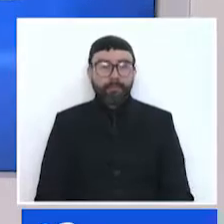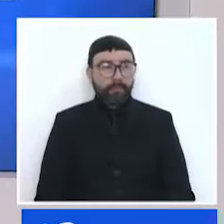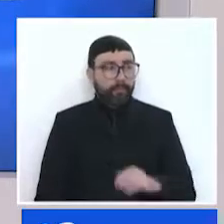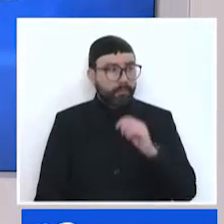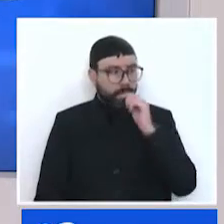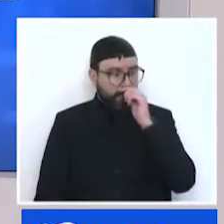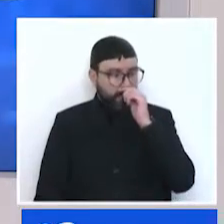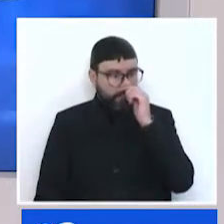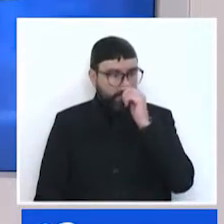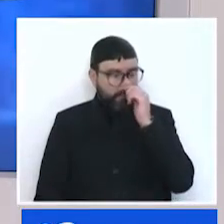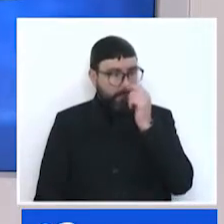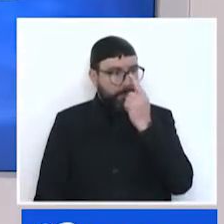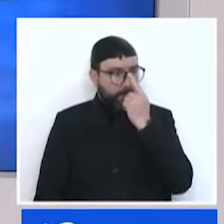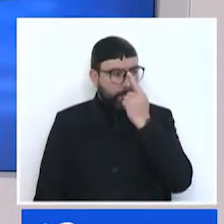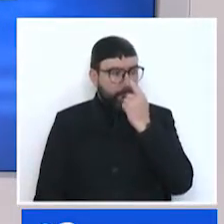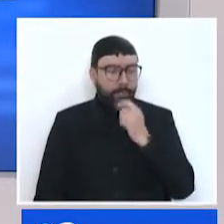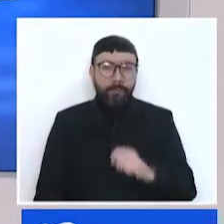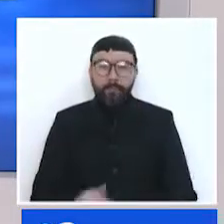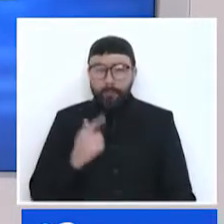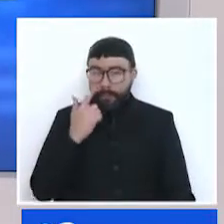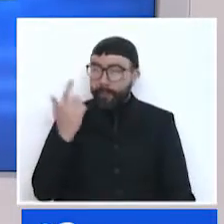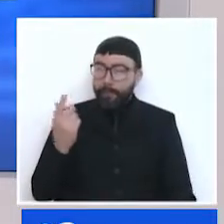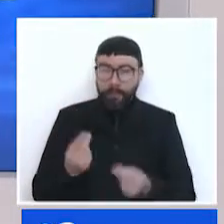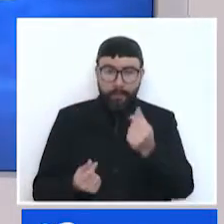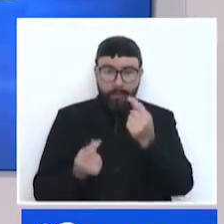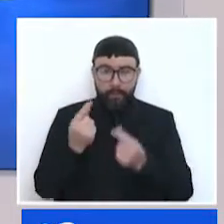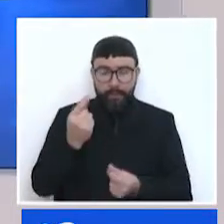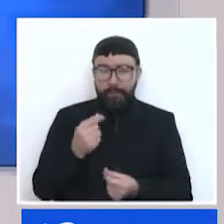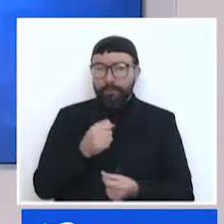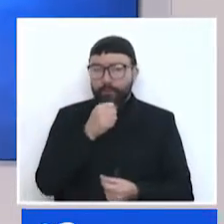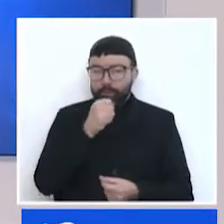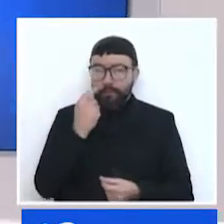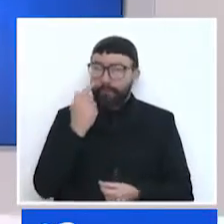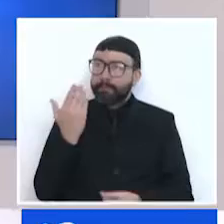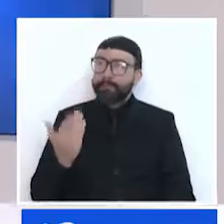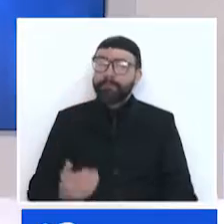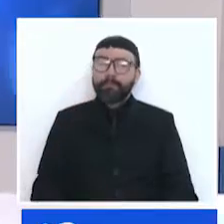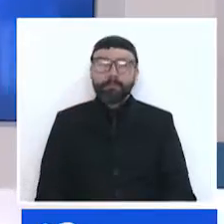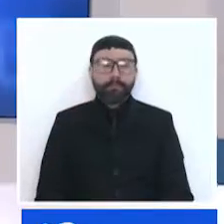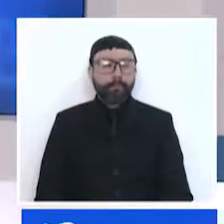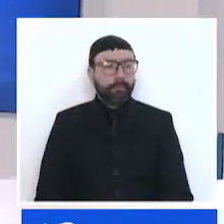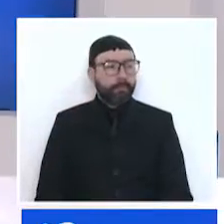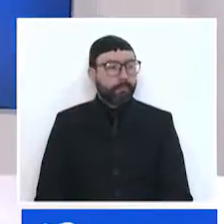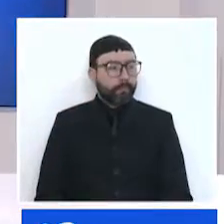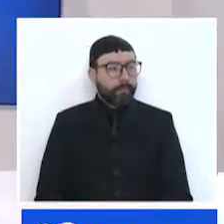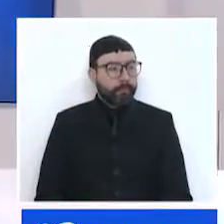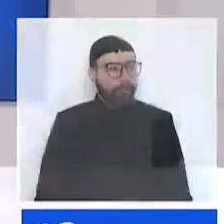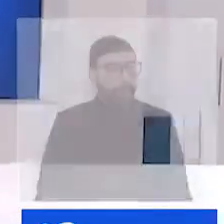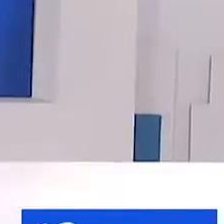Una de la tarde, 28 minutos, les presentamos los indicadores económicos en Telecafé Noticias.